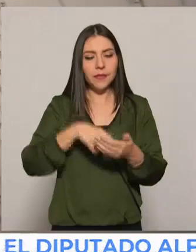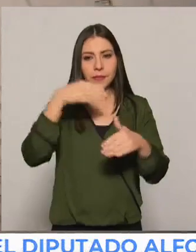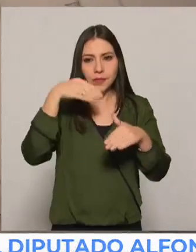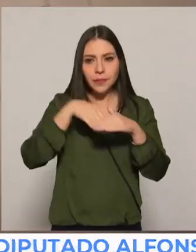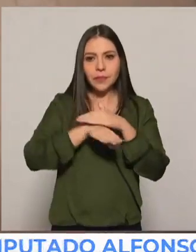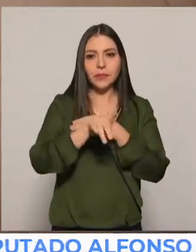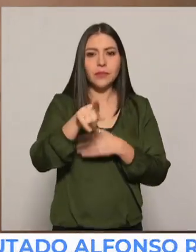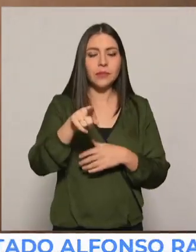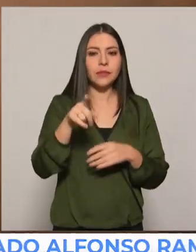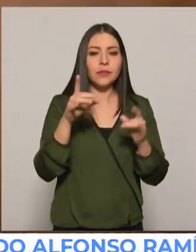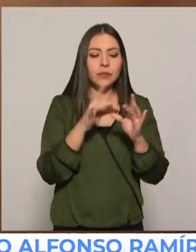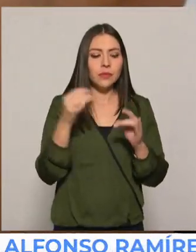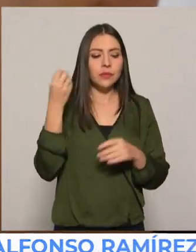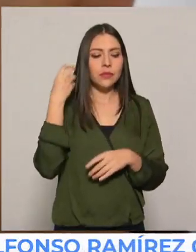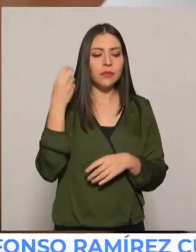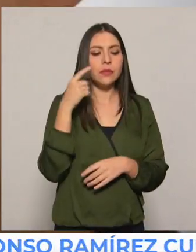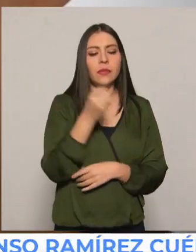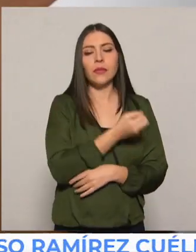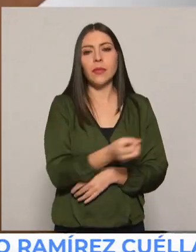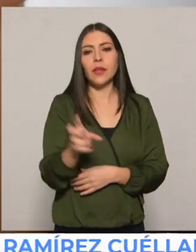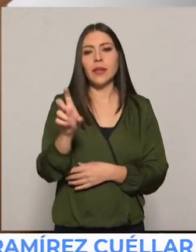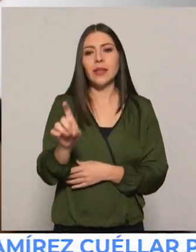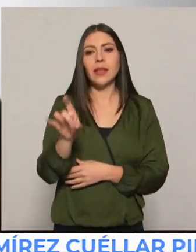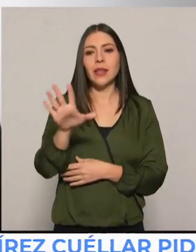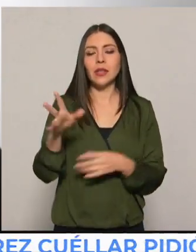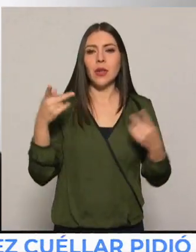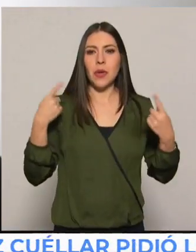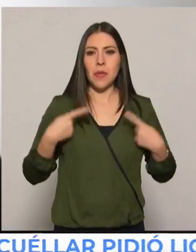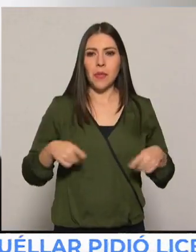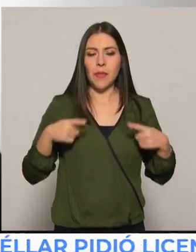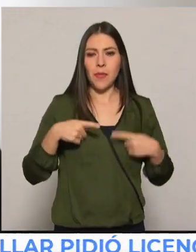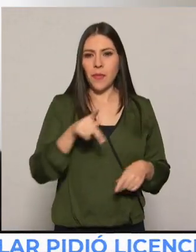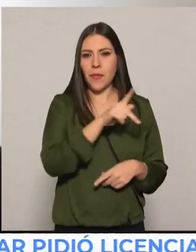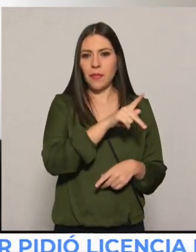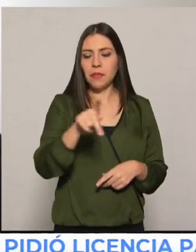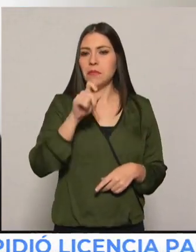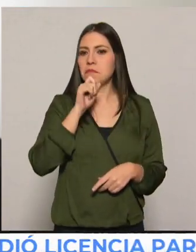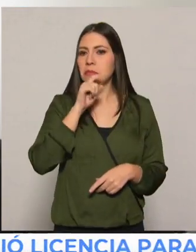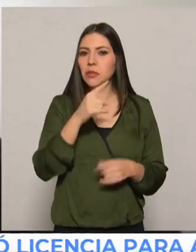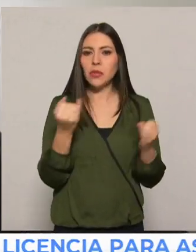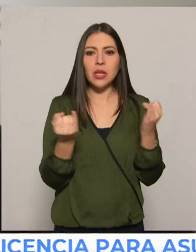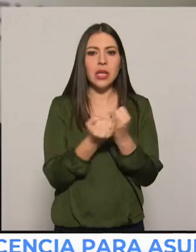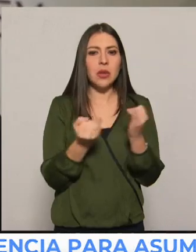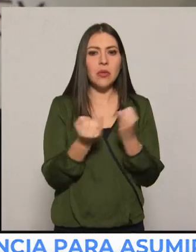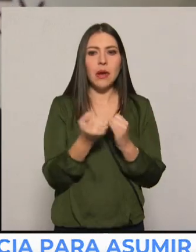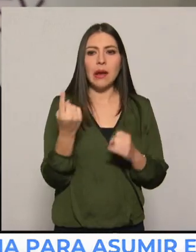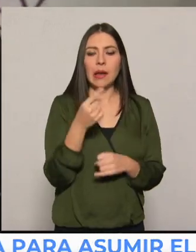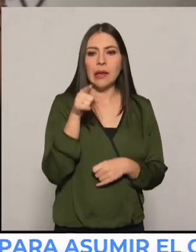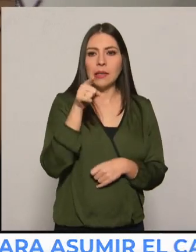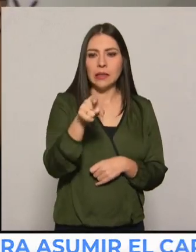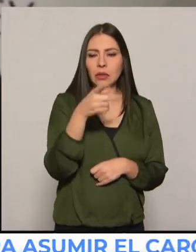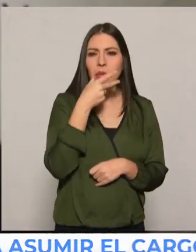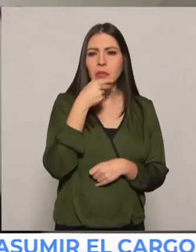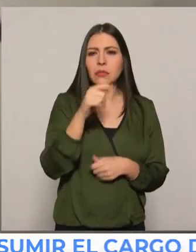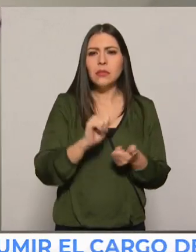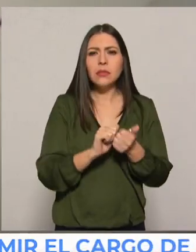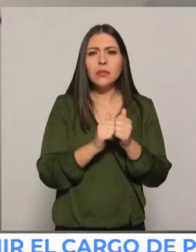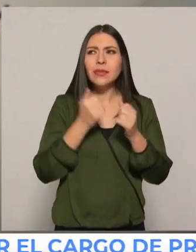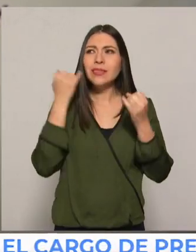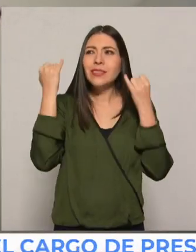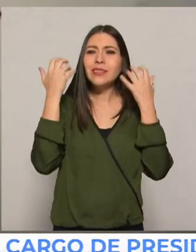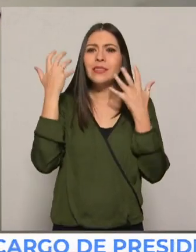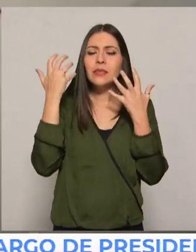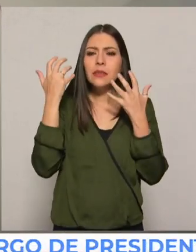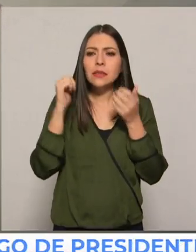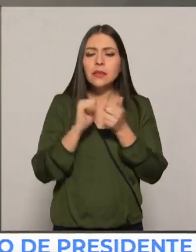Sagrado Corazón, donde 35 seminaristas más vivían la misma situación que él, sufrió una serie de desilusiones que lo